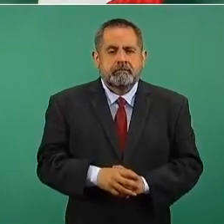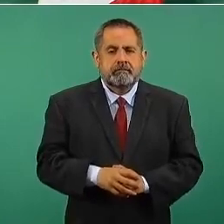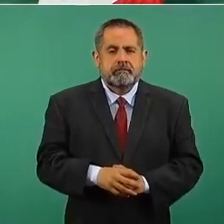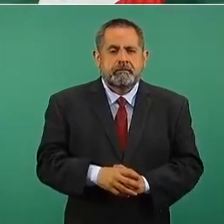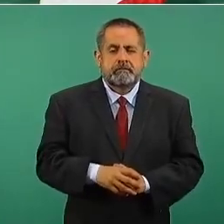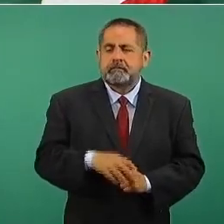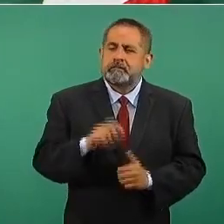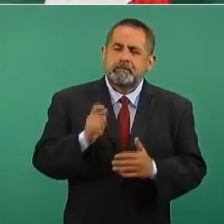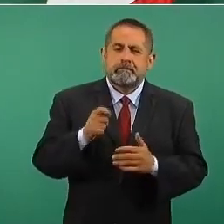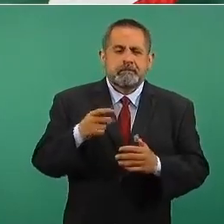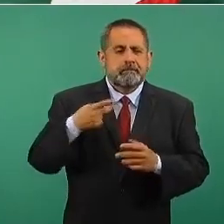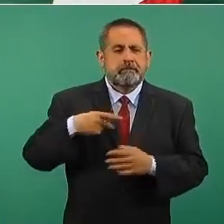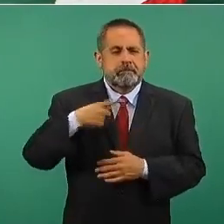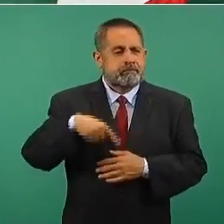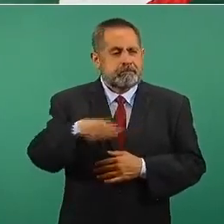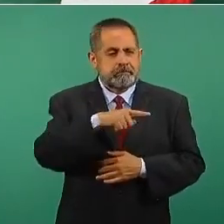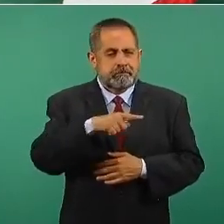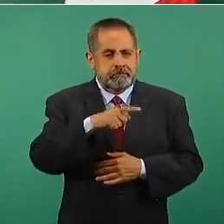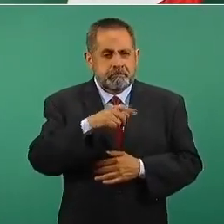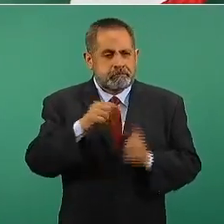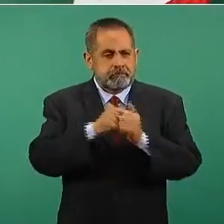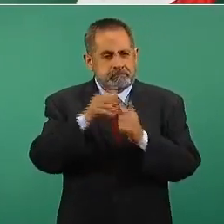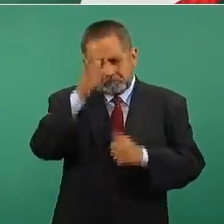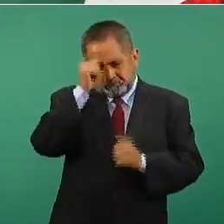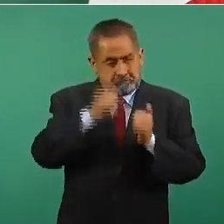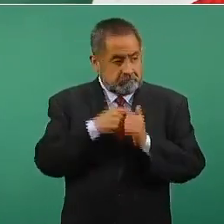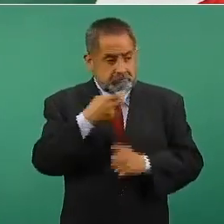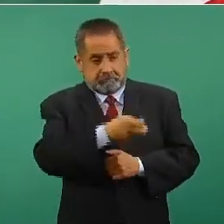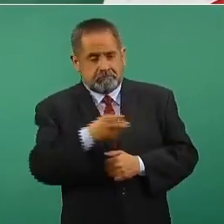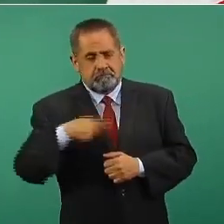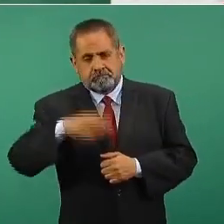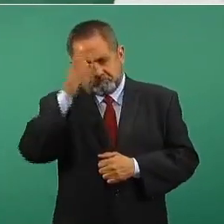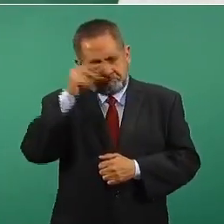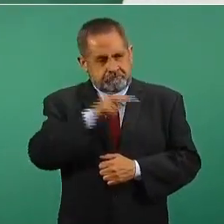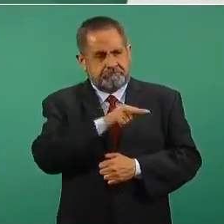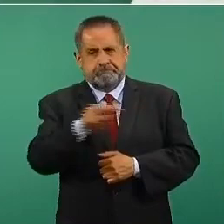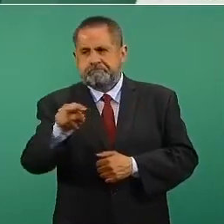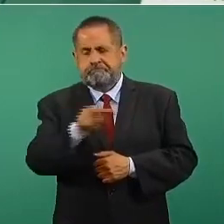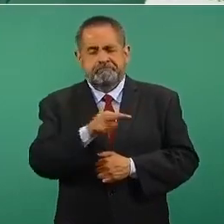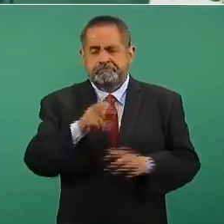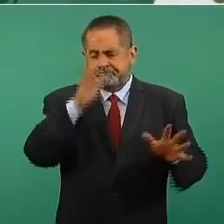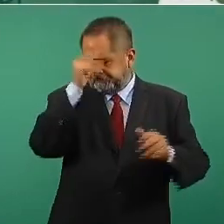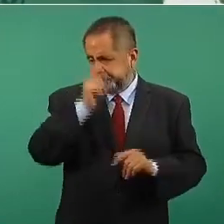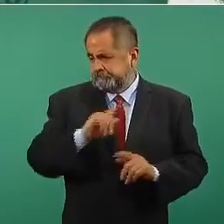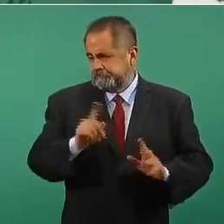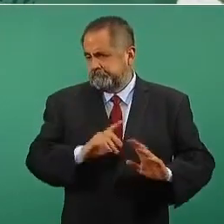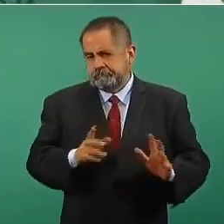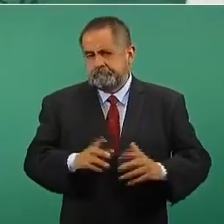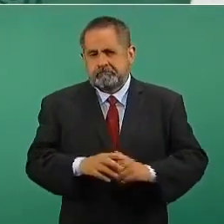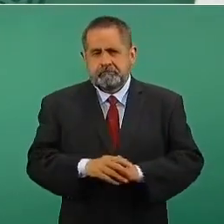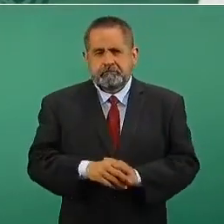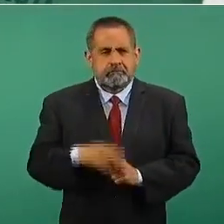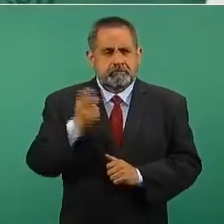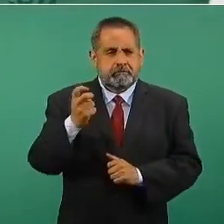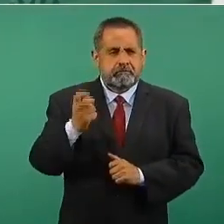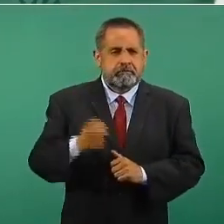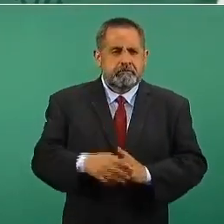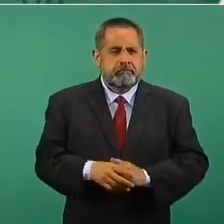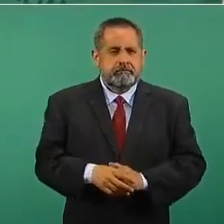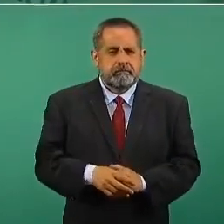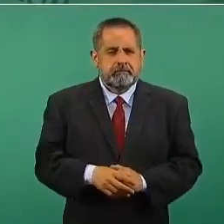la gente no está de acuerdo con esto, no puede estar de acuerdo. Por